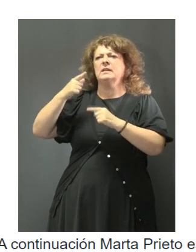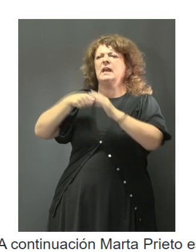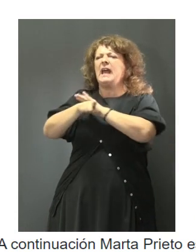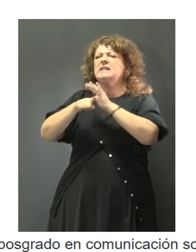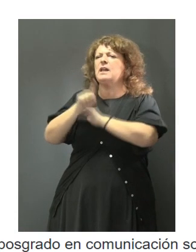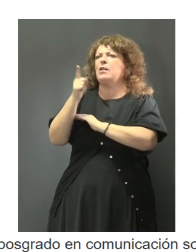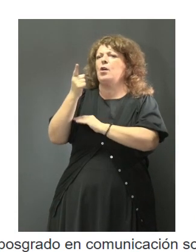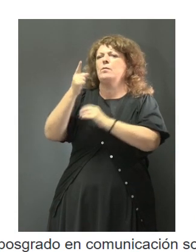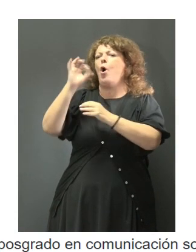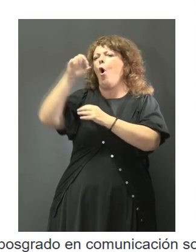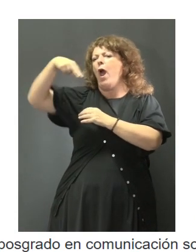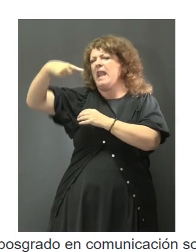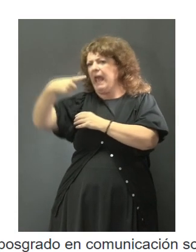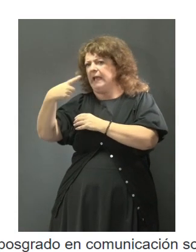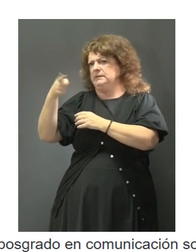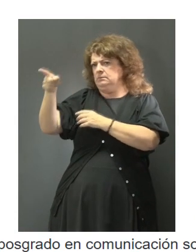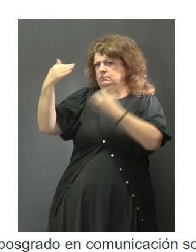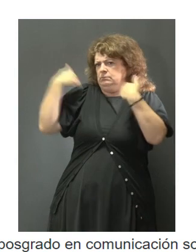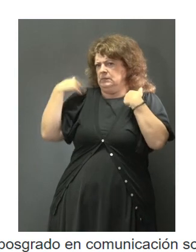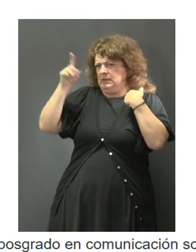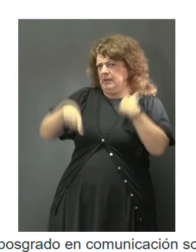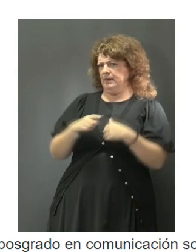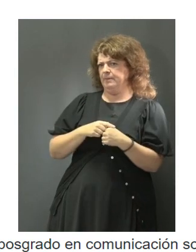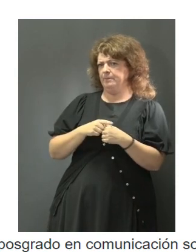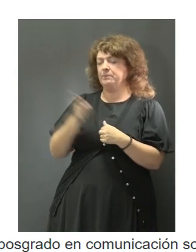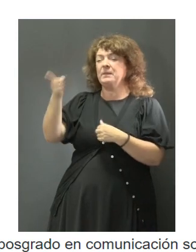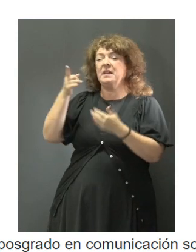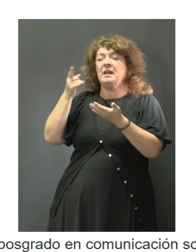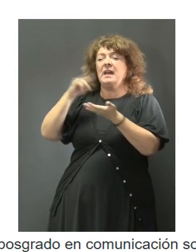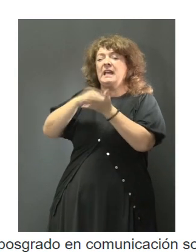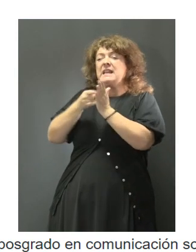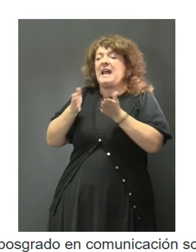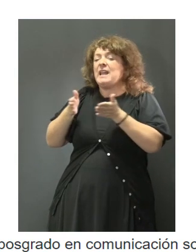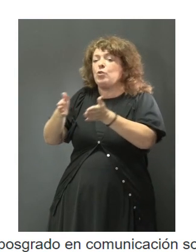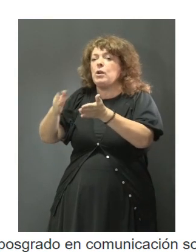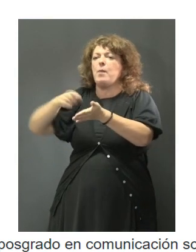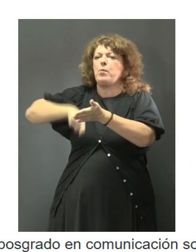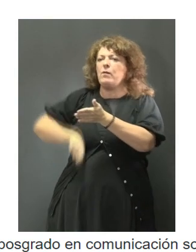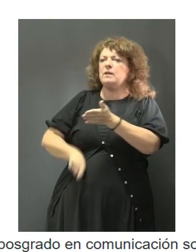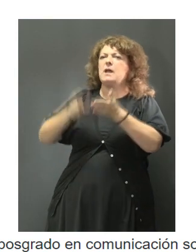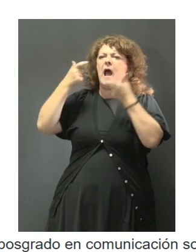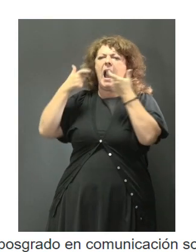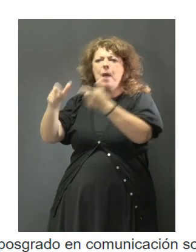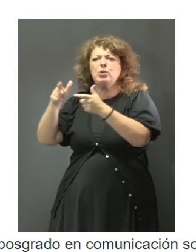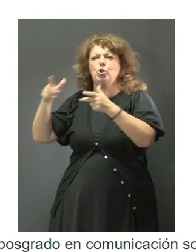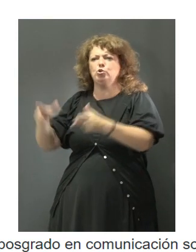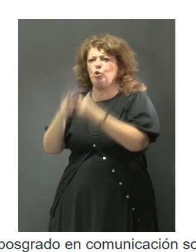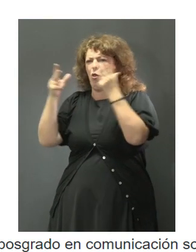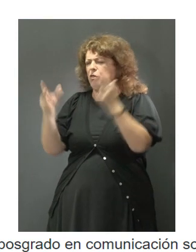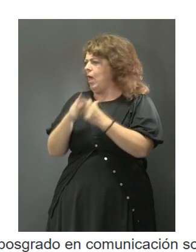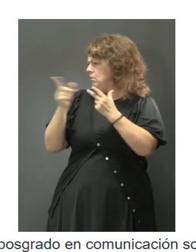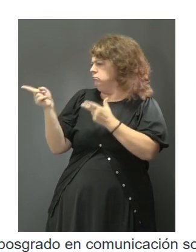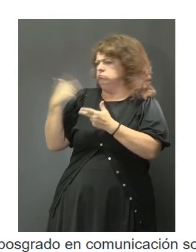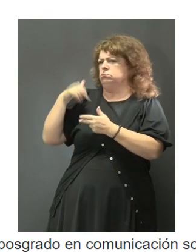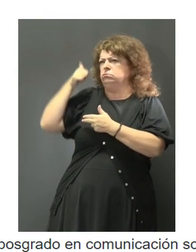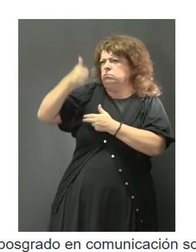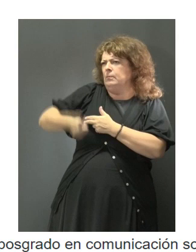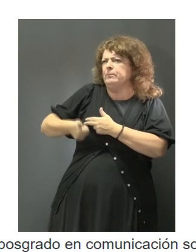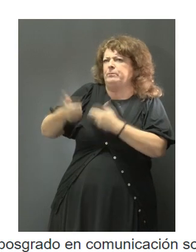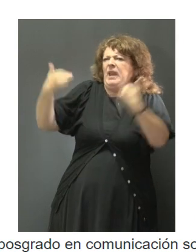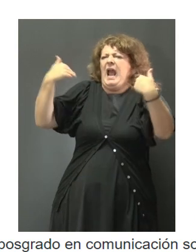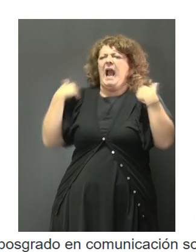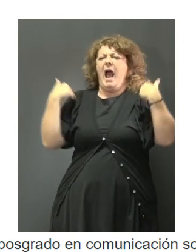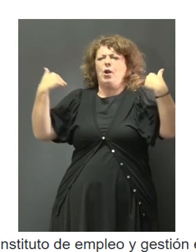Organizaciones no gubernamentales. Su trayectoria profesional está centrada en el ámbito social, ha desempeñado